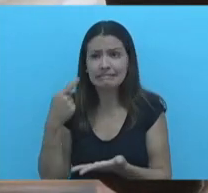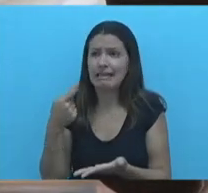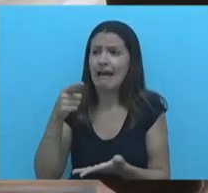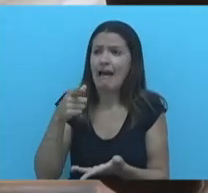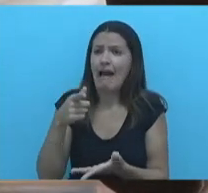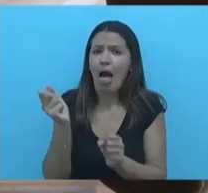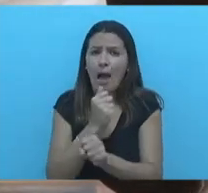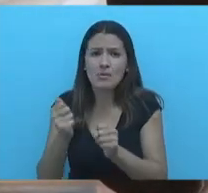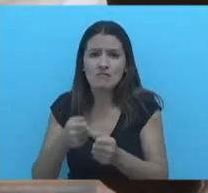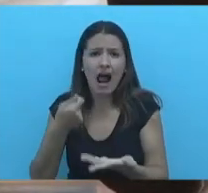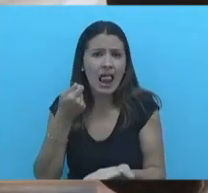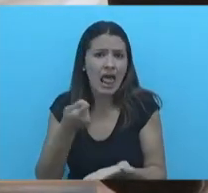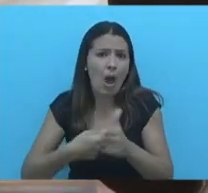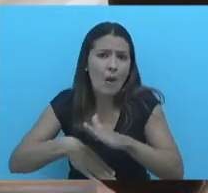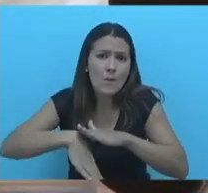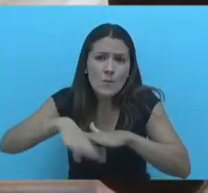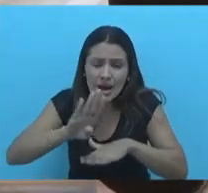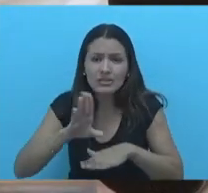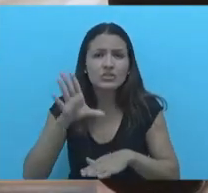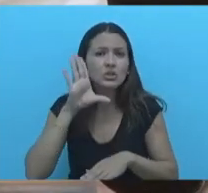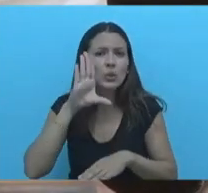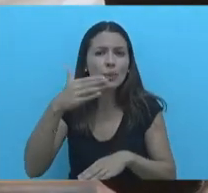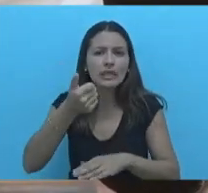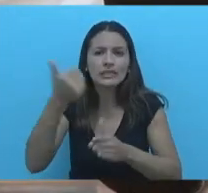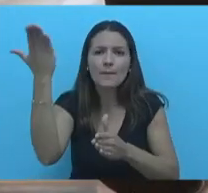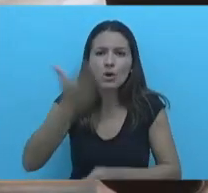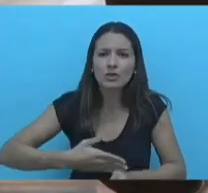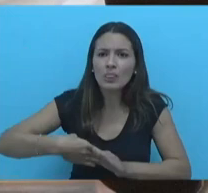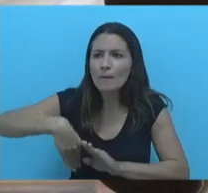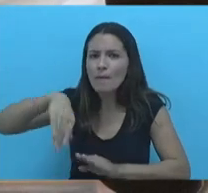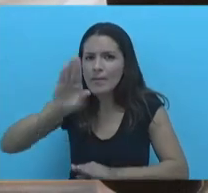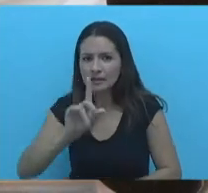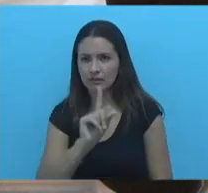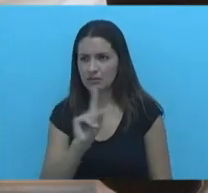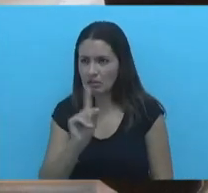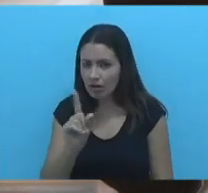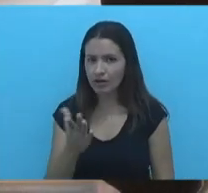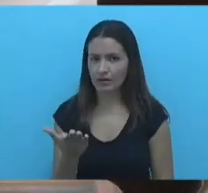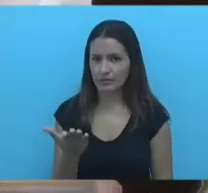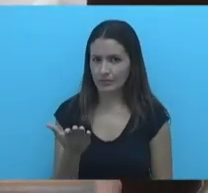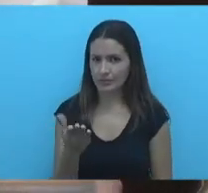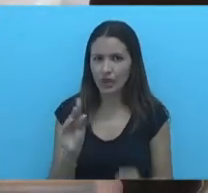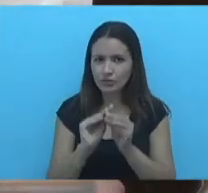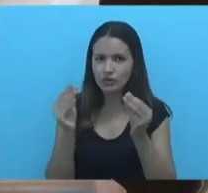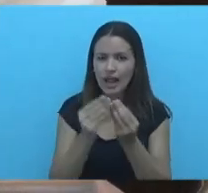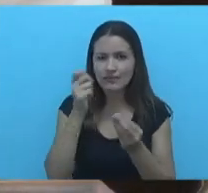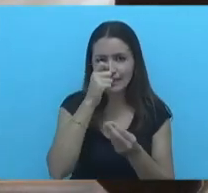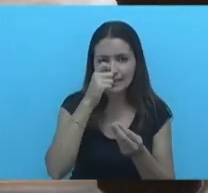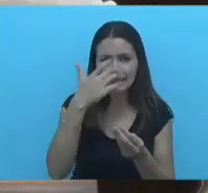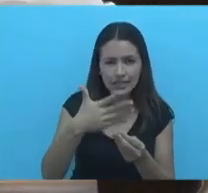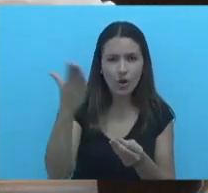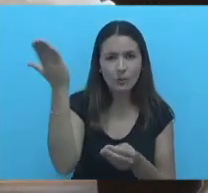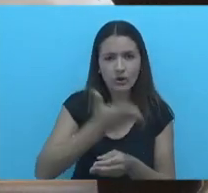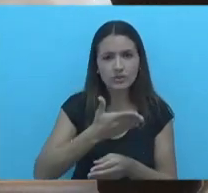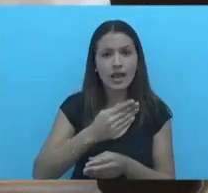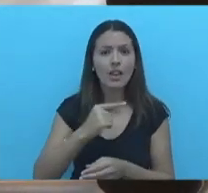tarifazo que se quiere aplicar, que es el 56% de aumento, que es la sumatoria del 25% en abril, como pide